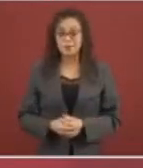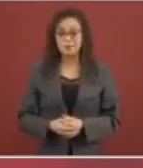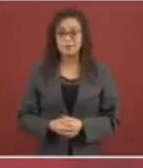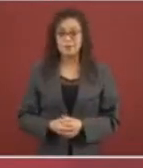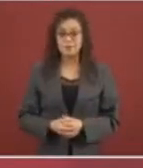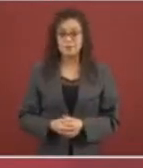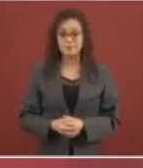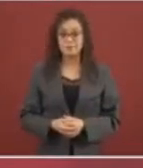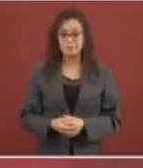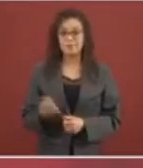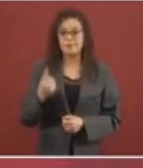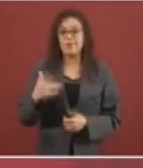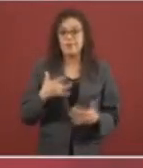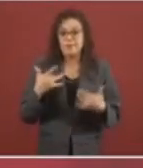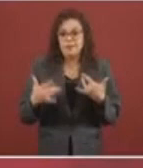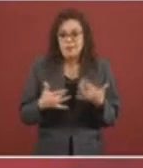pues se sienten